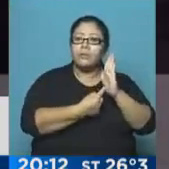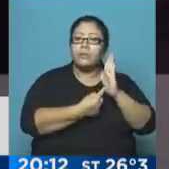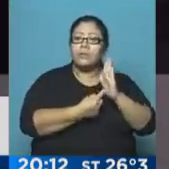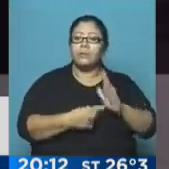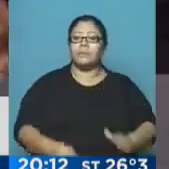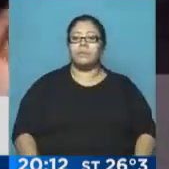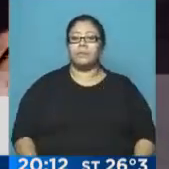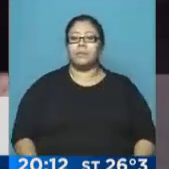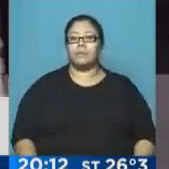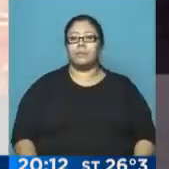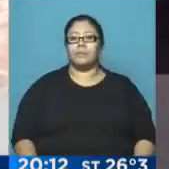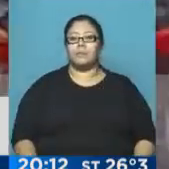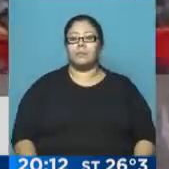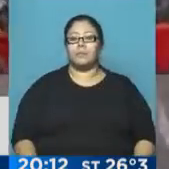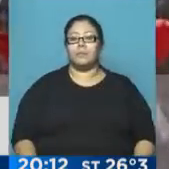No hay,